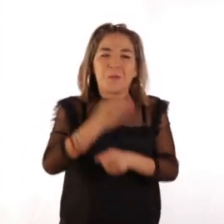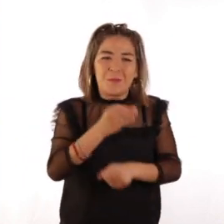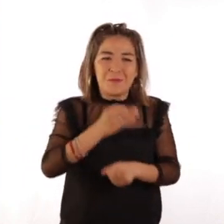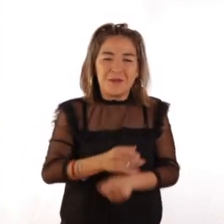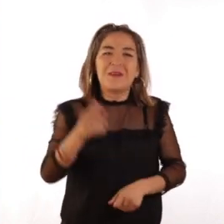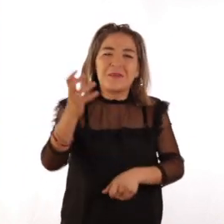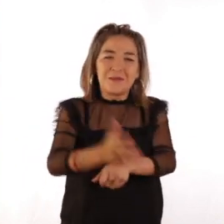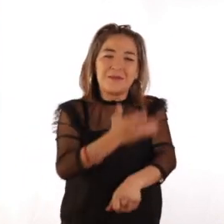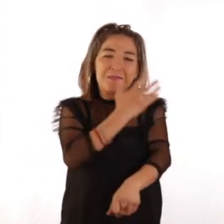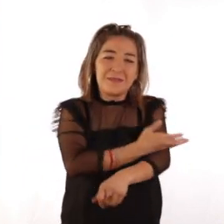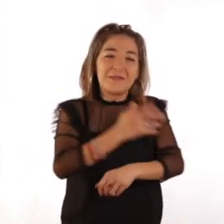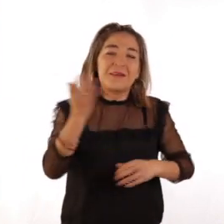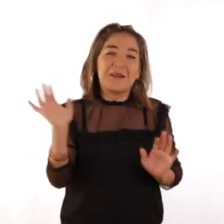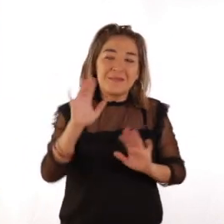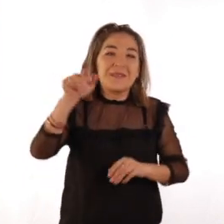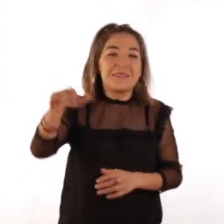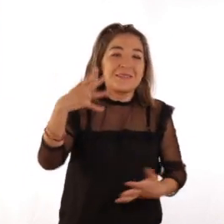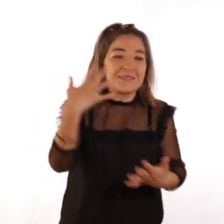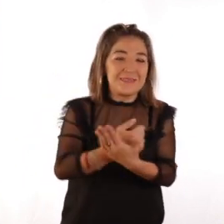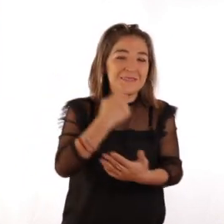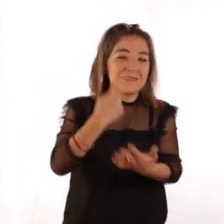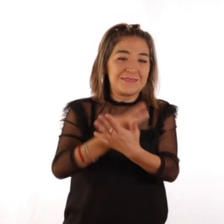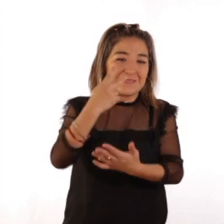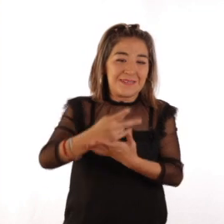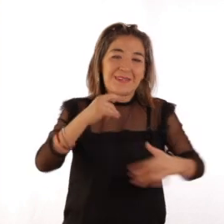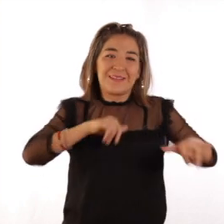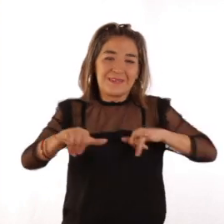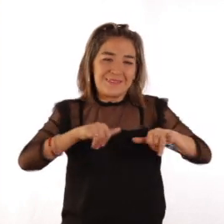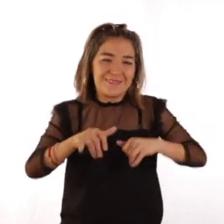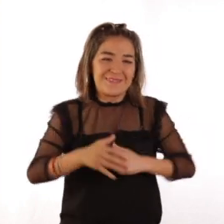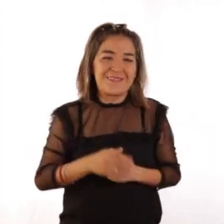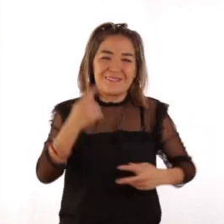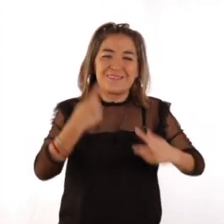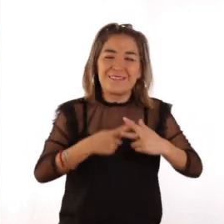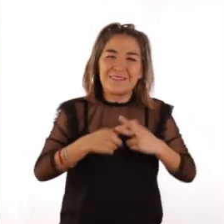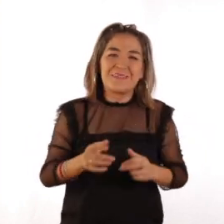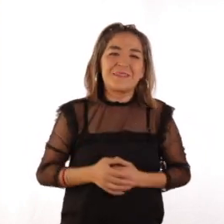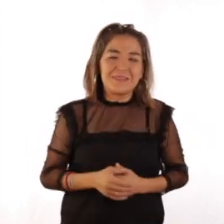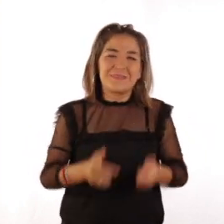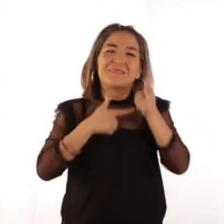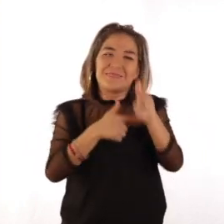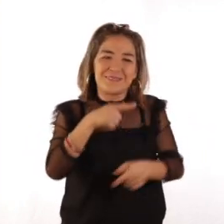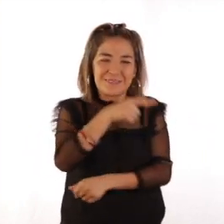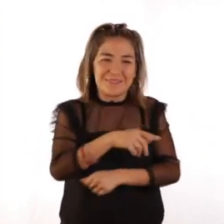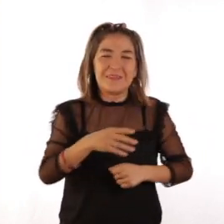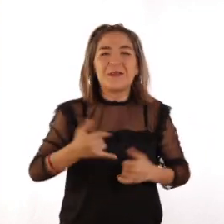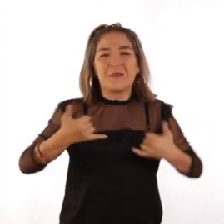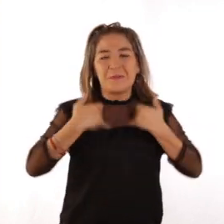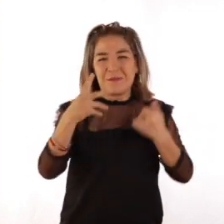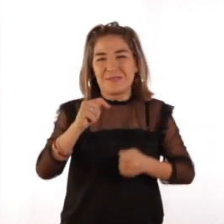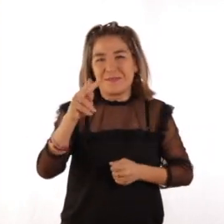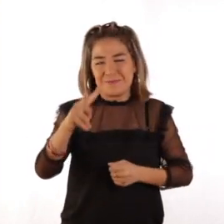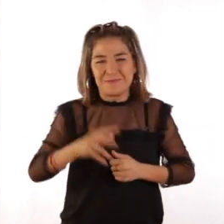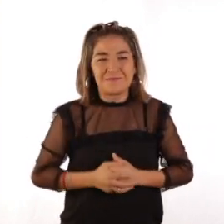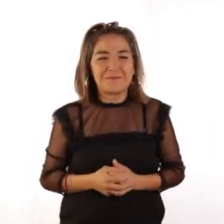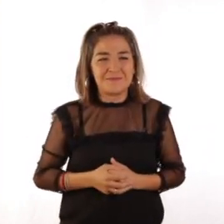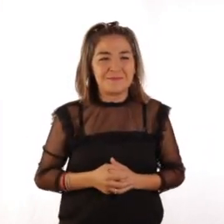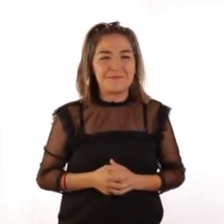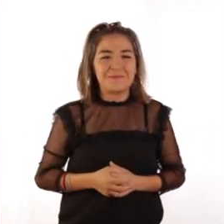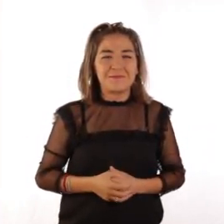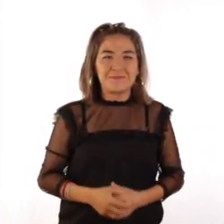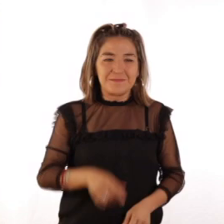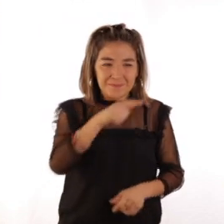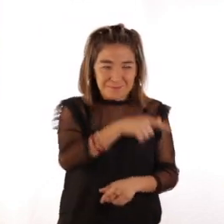compartido. Te quiero invitar a que nos acompañes a ver si Didmara gana un concurso de geografía y matemáticas, y nosotros continuamos en Jóvenes en